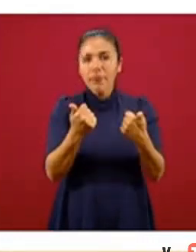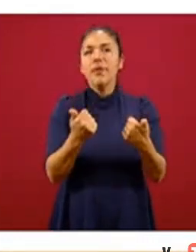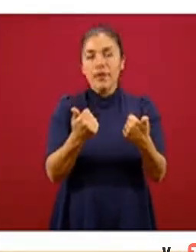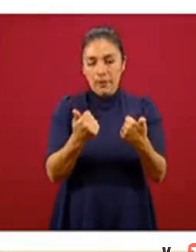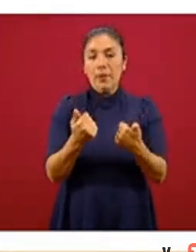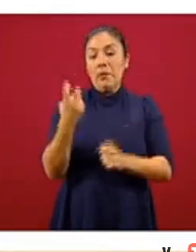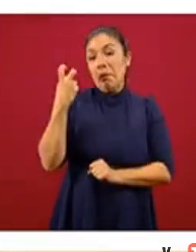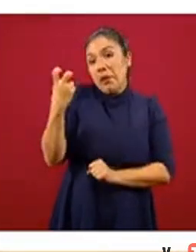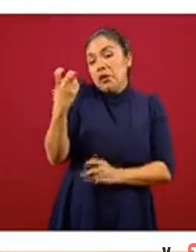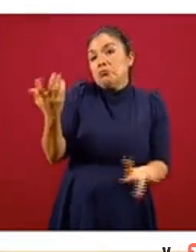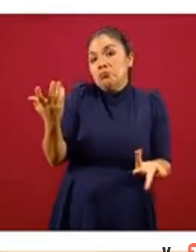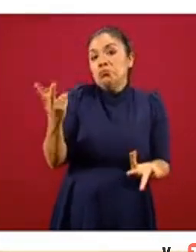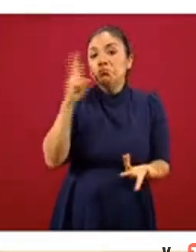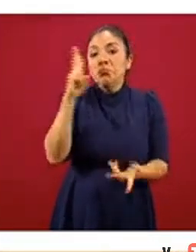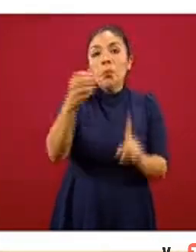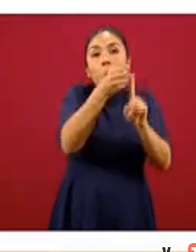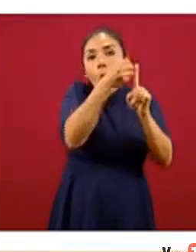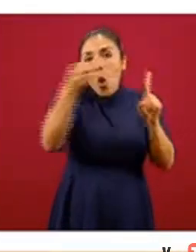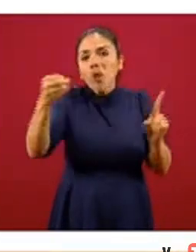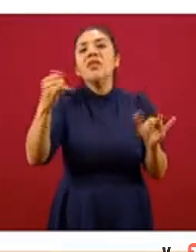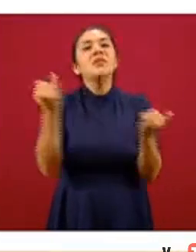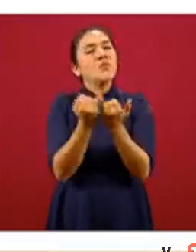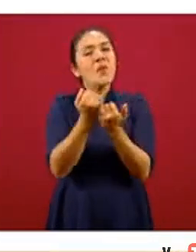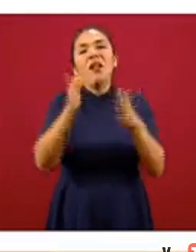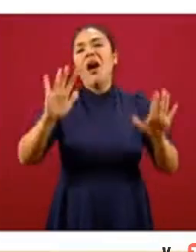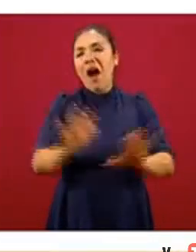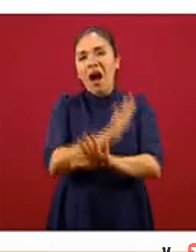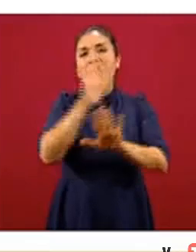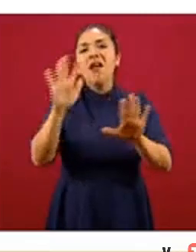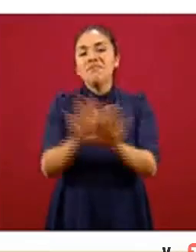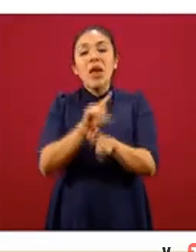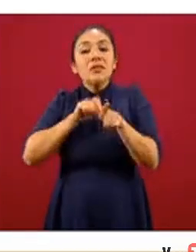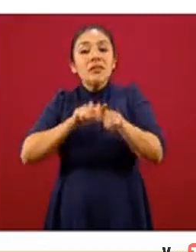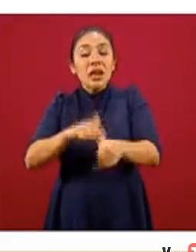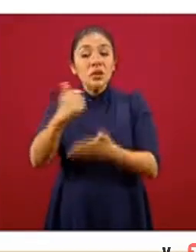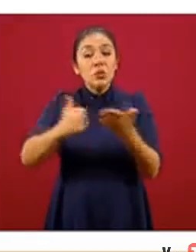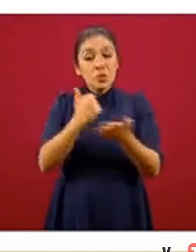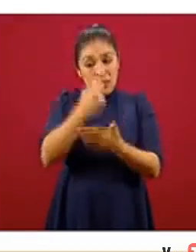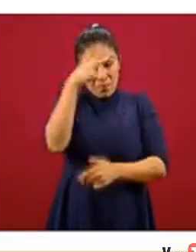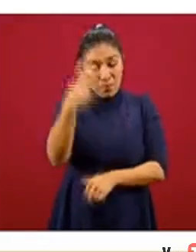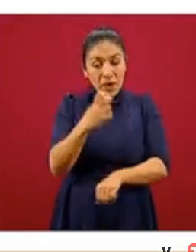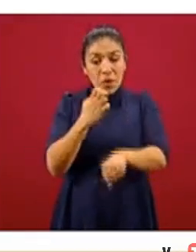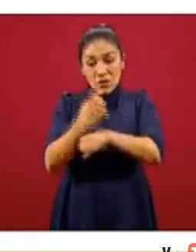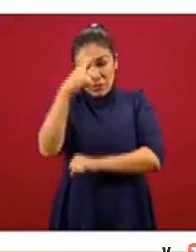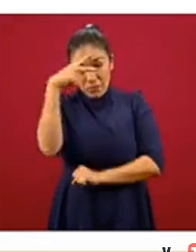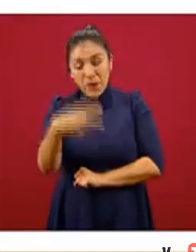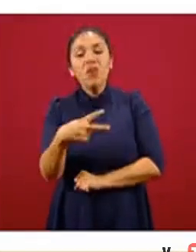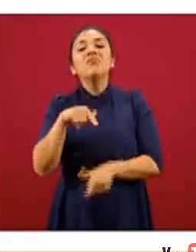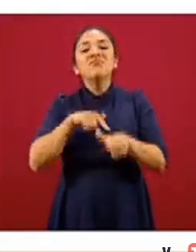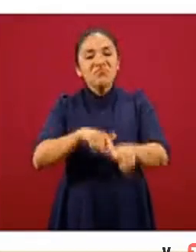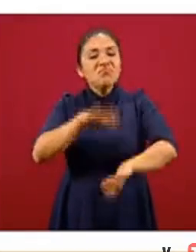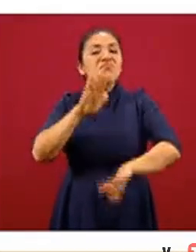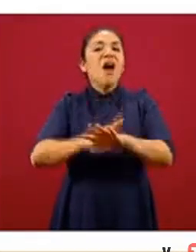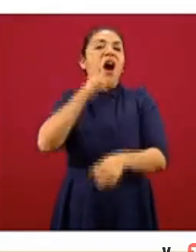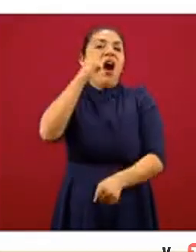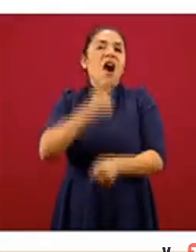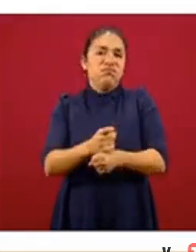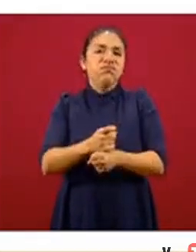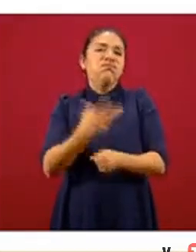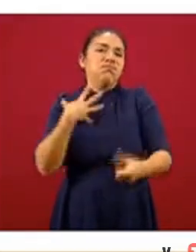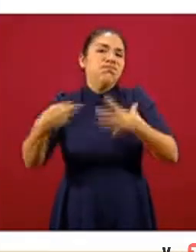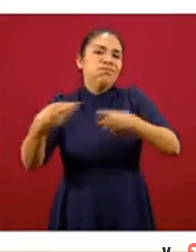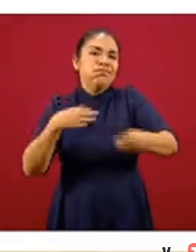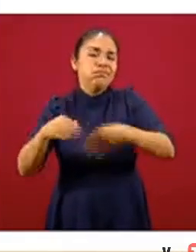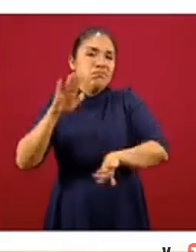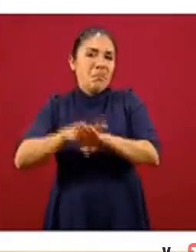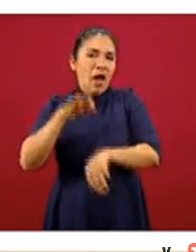federativa, vemos que el orden va cambiando y sigue la Ciudad de México y el Estado de México siendo la zona predominante de los casos